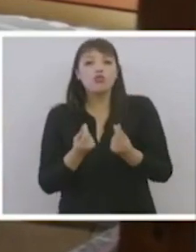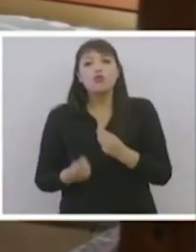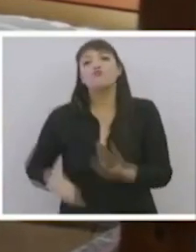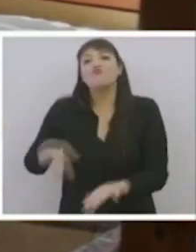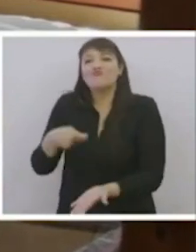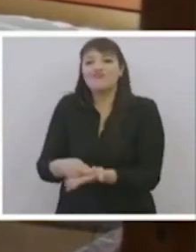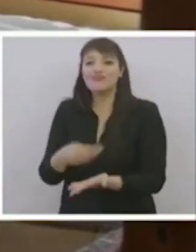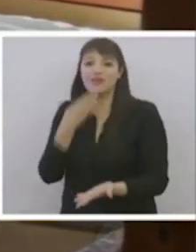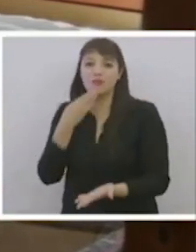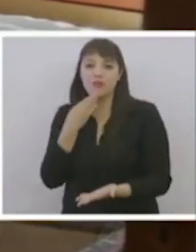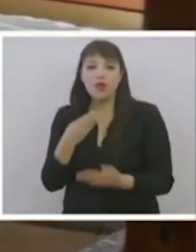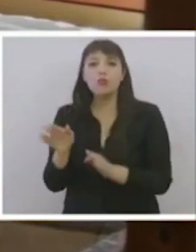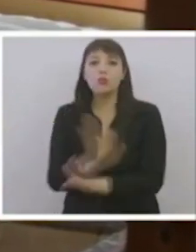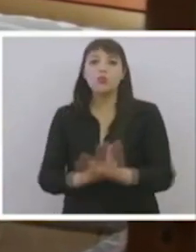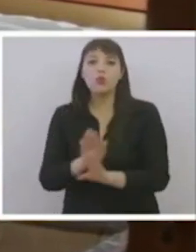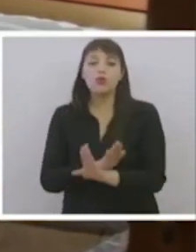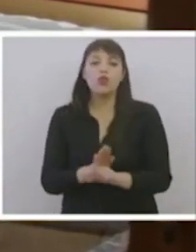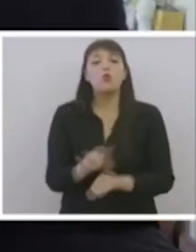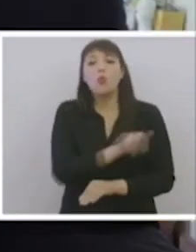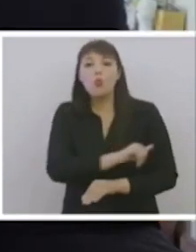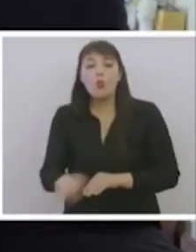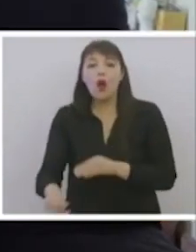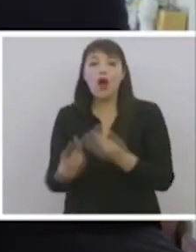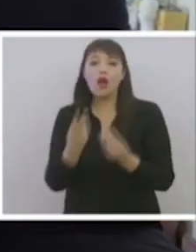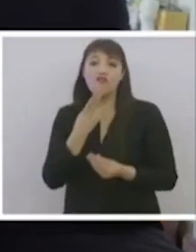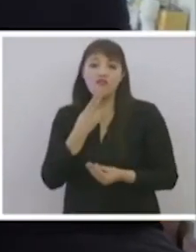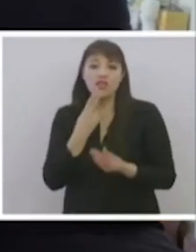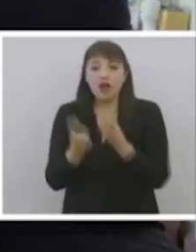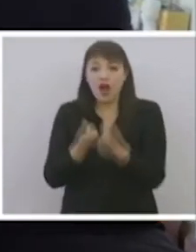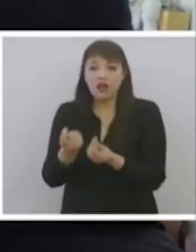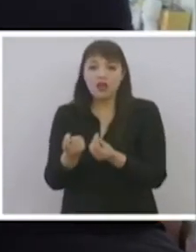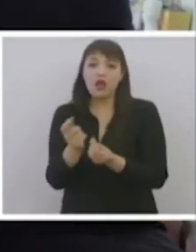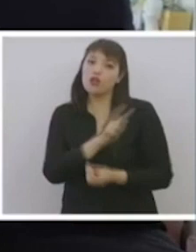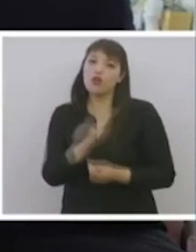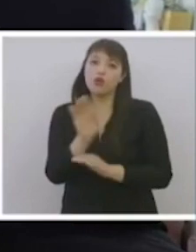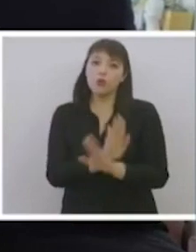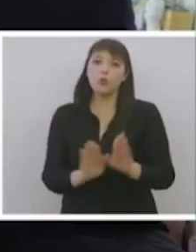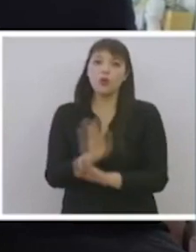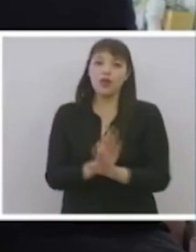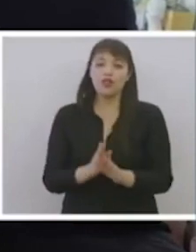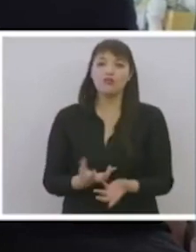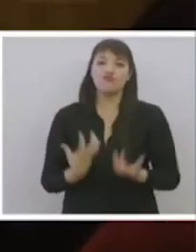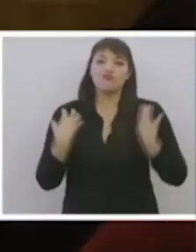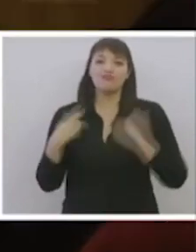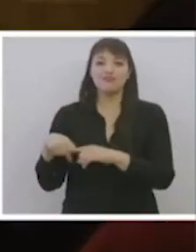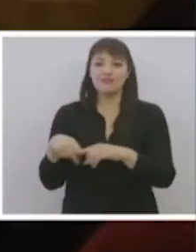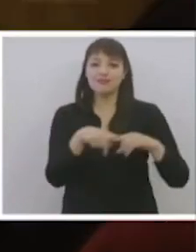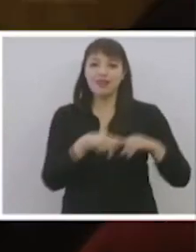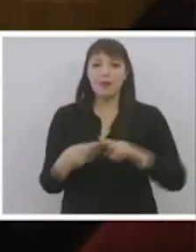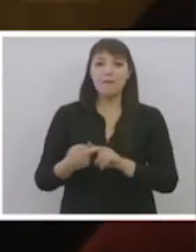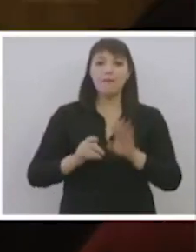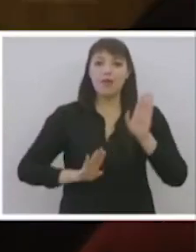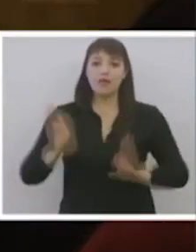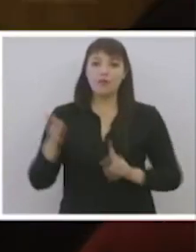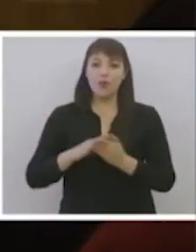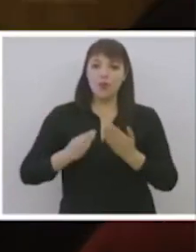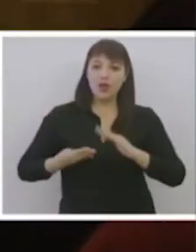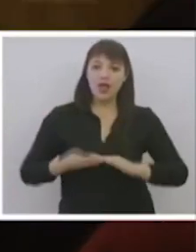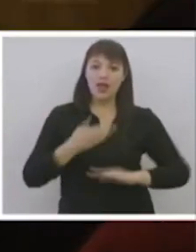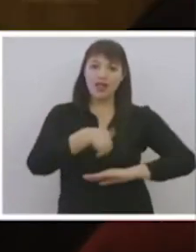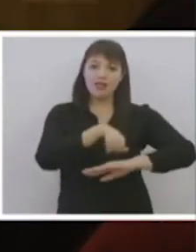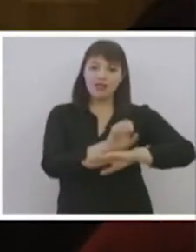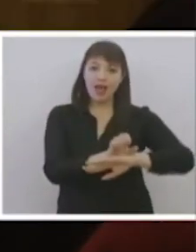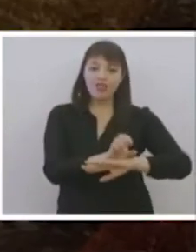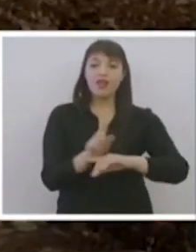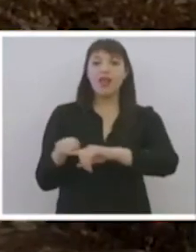cobra una real importancia. Pero también hay que ser súper enfáticos, que por un lado como gobierno nos estamos haciendo cargo de algo que